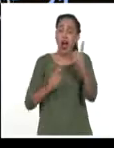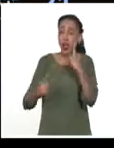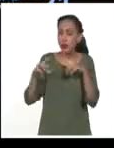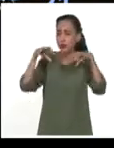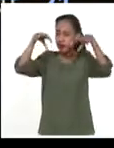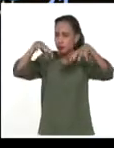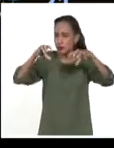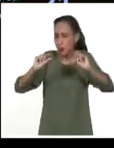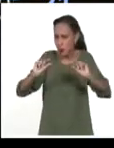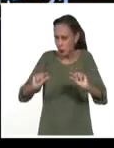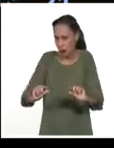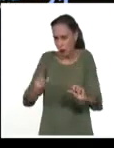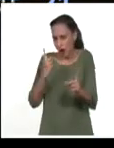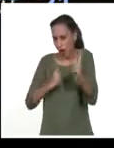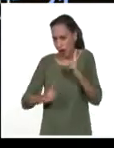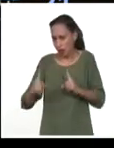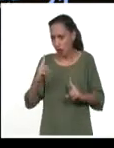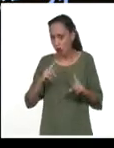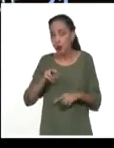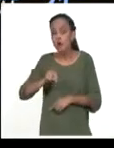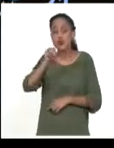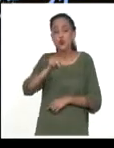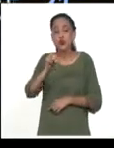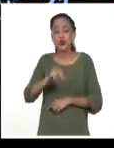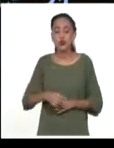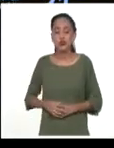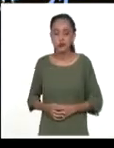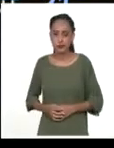ocasional aislado en zonas de la costa norte del oriente del